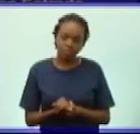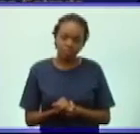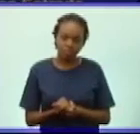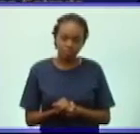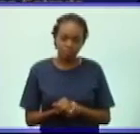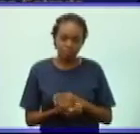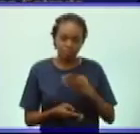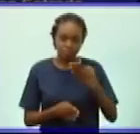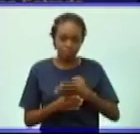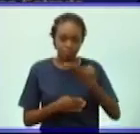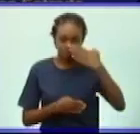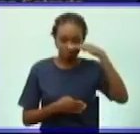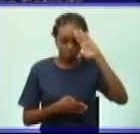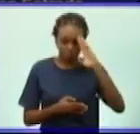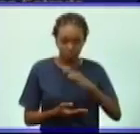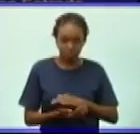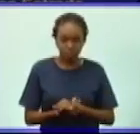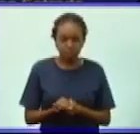Santiago de Cuba